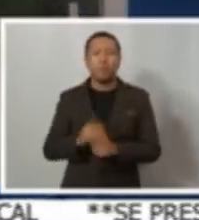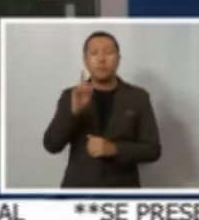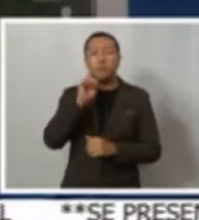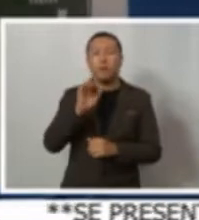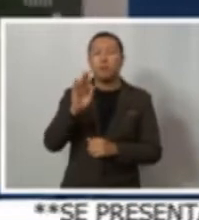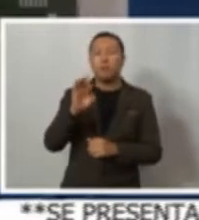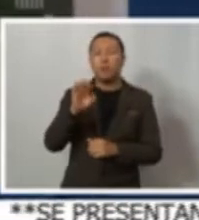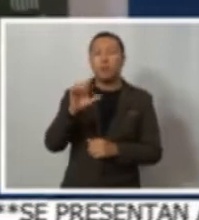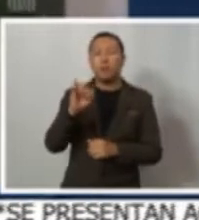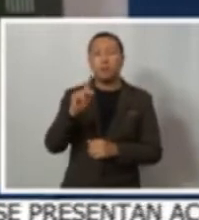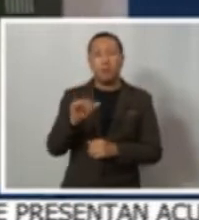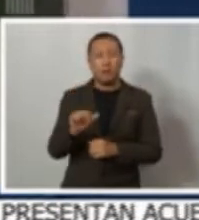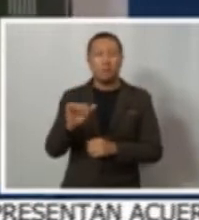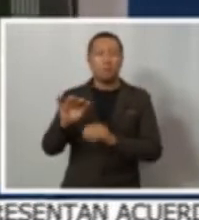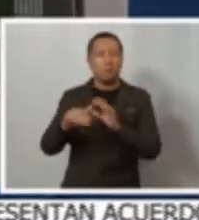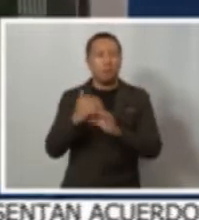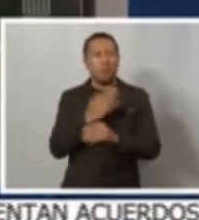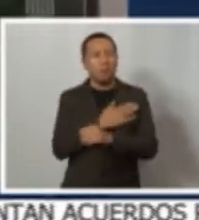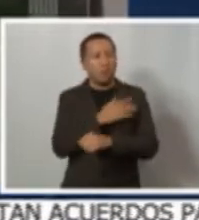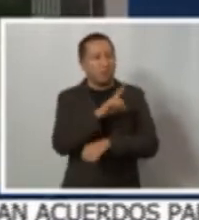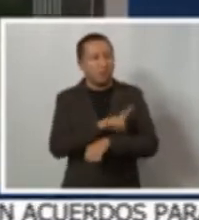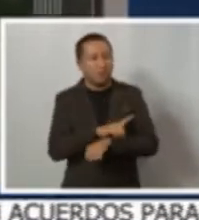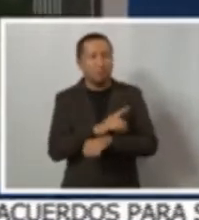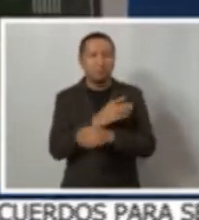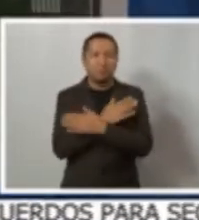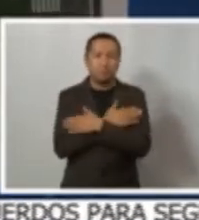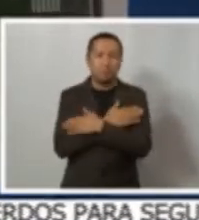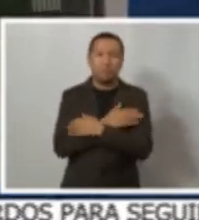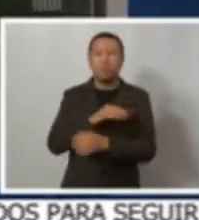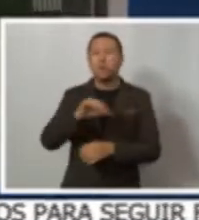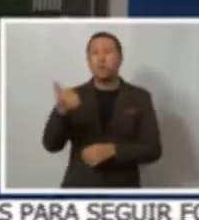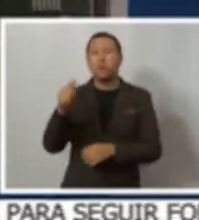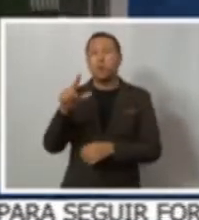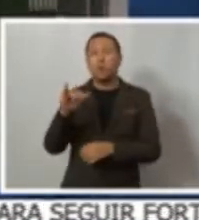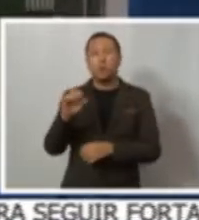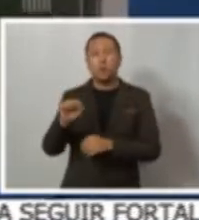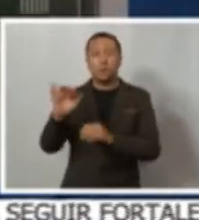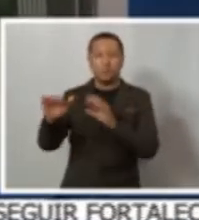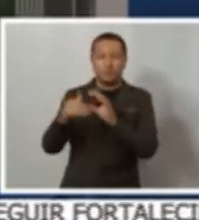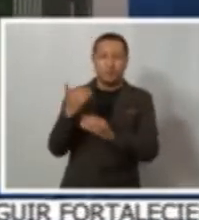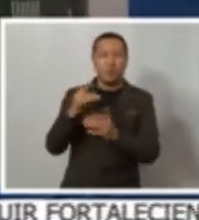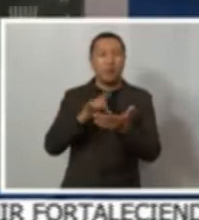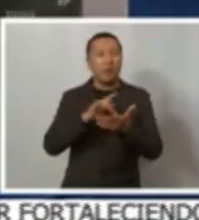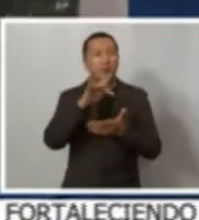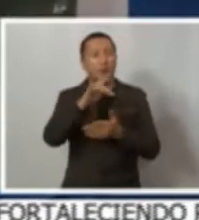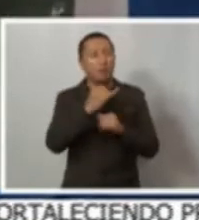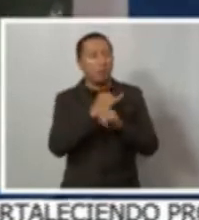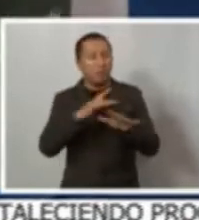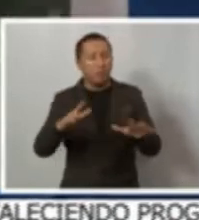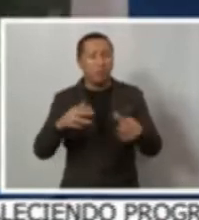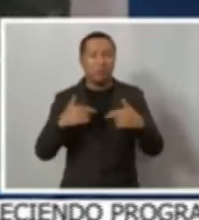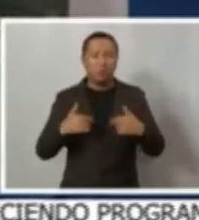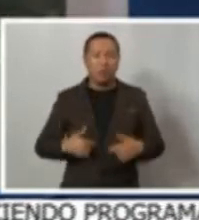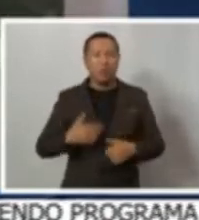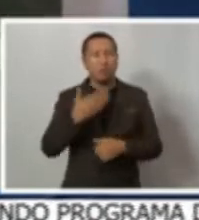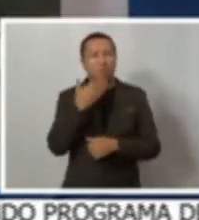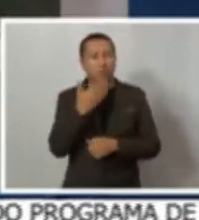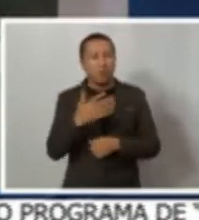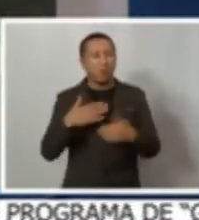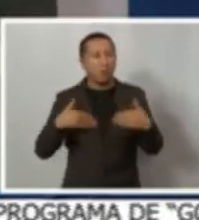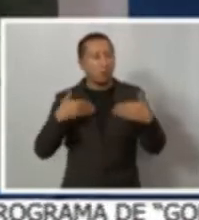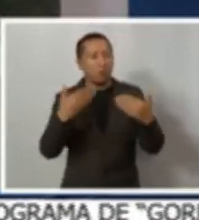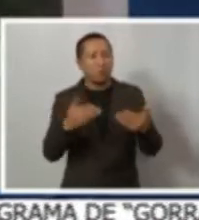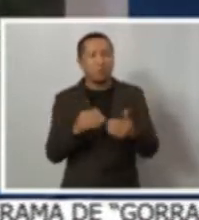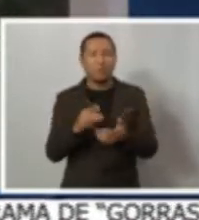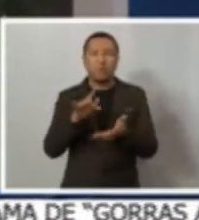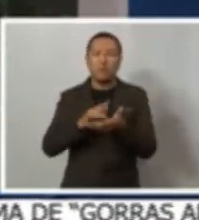abrazo muy, muy fuerte. Cris Reinhardt, saludos, gracias por la información confiable, amena y humana. Bendiciones. Gracias, Cris. Un abrazo